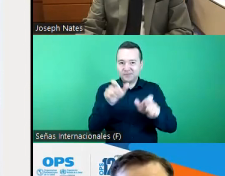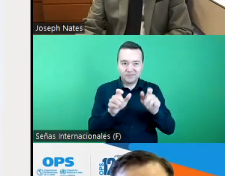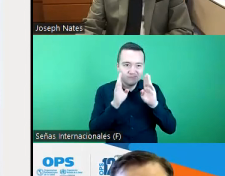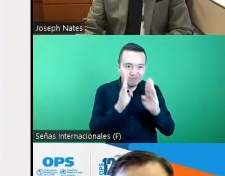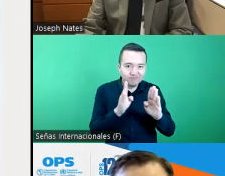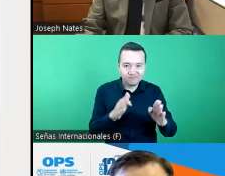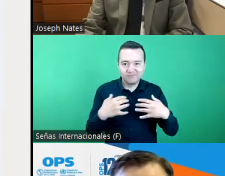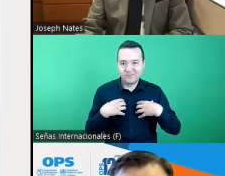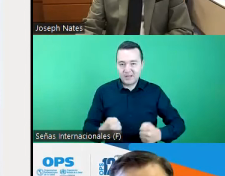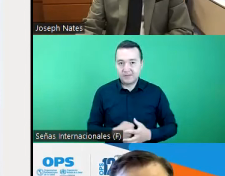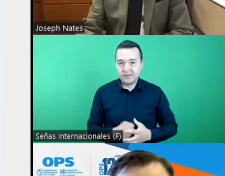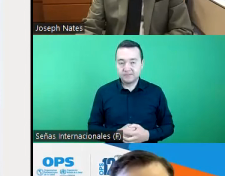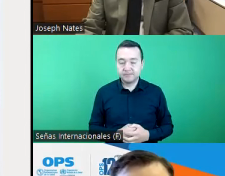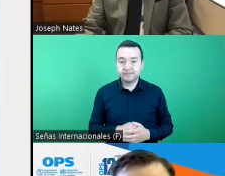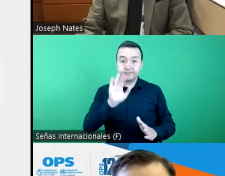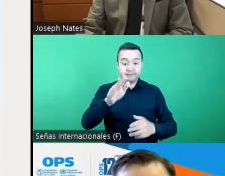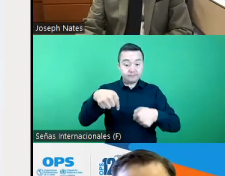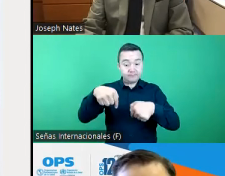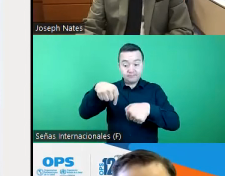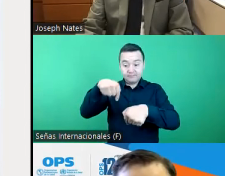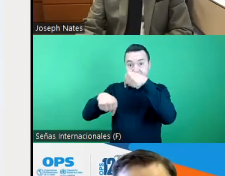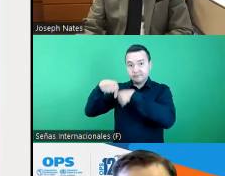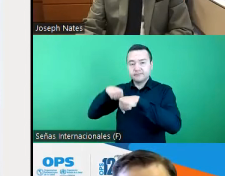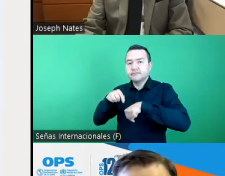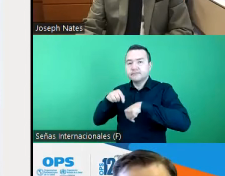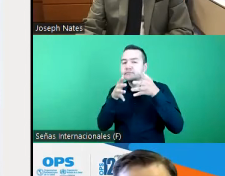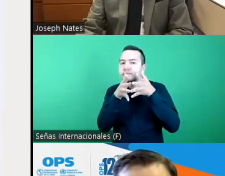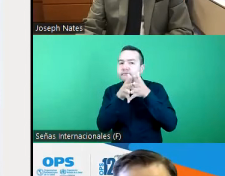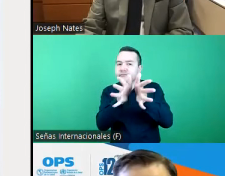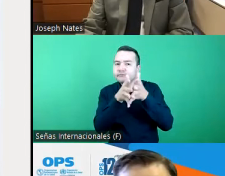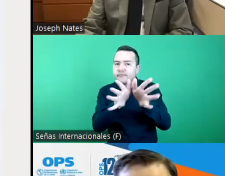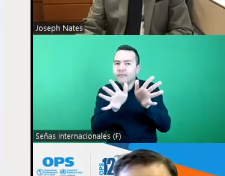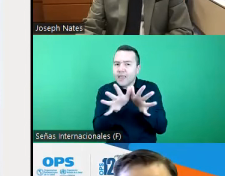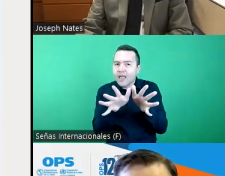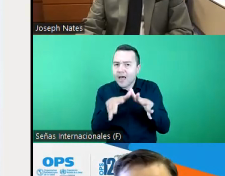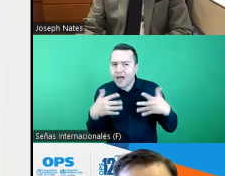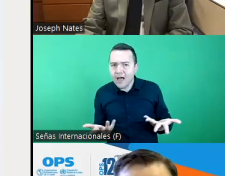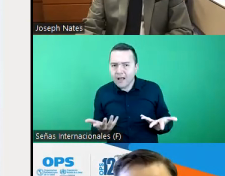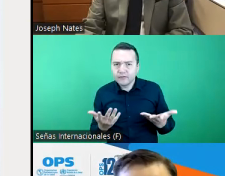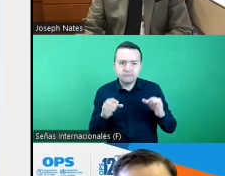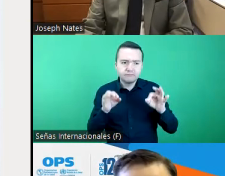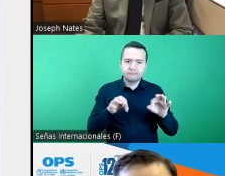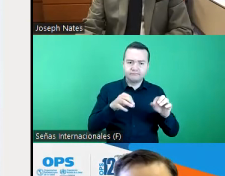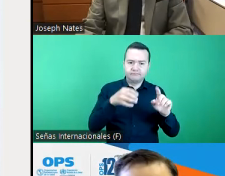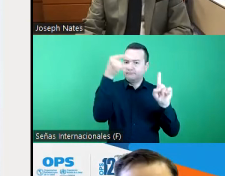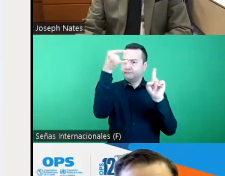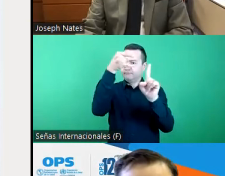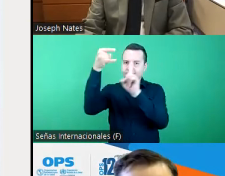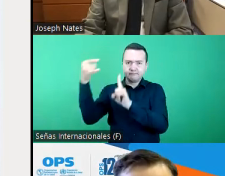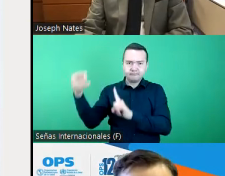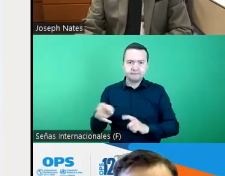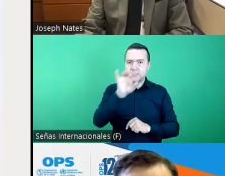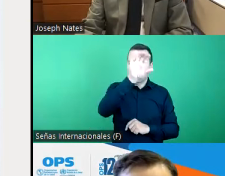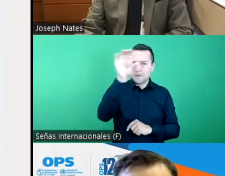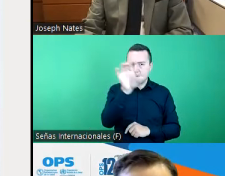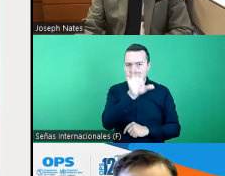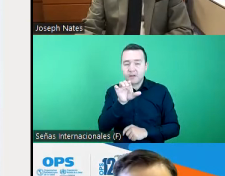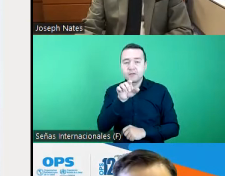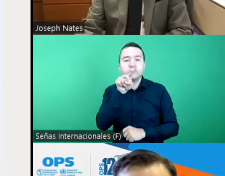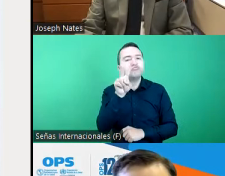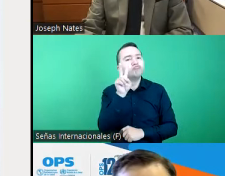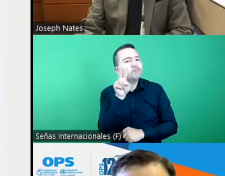instrucciones para que su participación en el webinario sea lo más exitosa posible